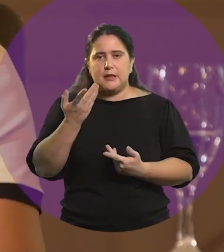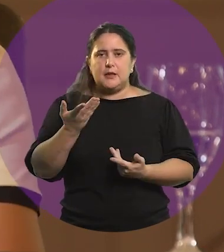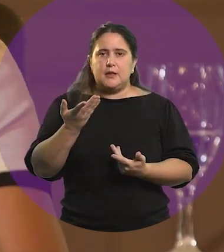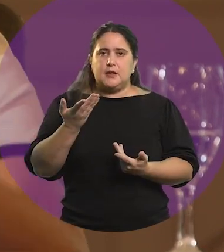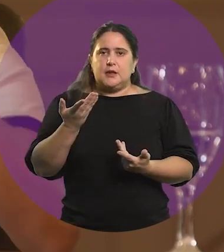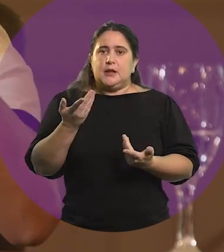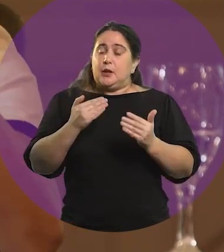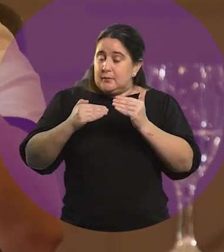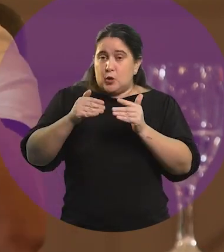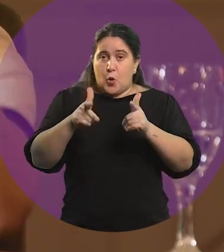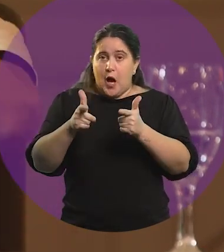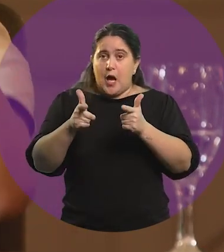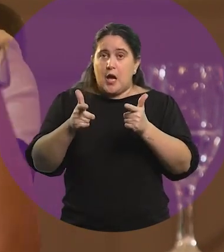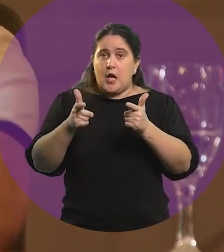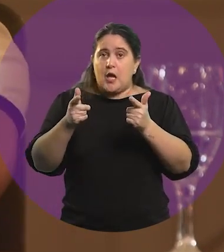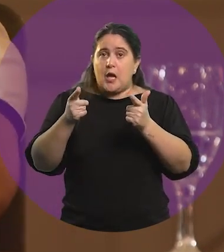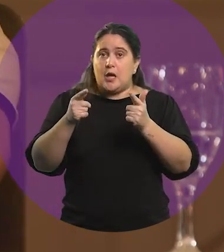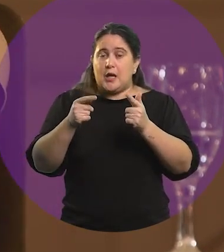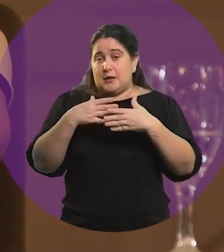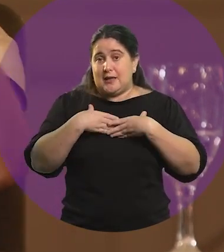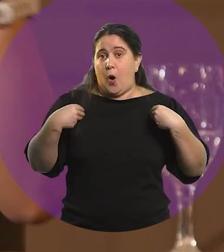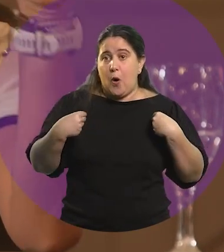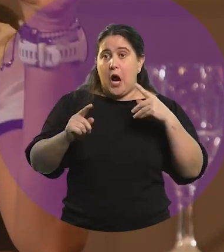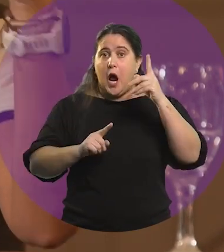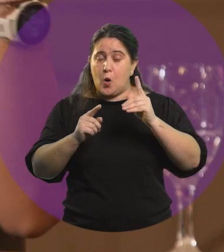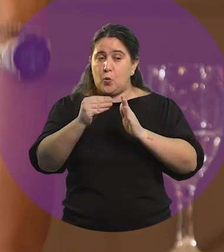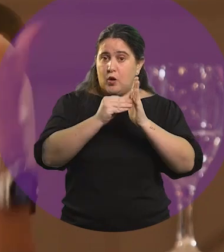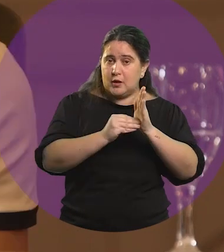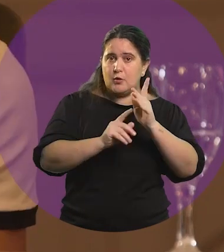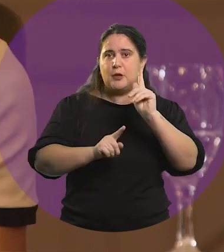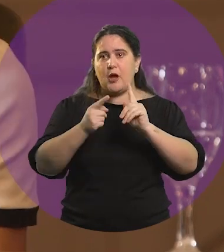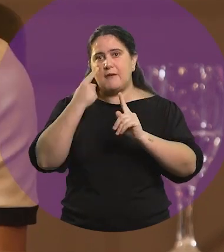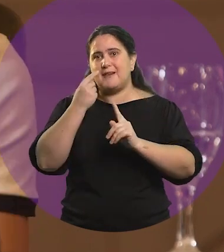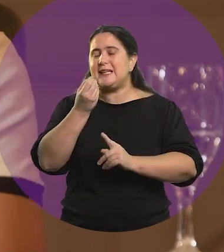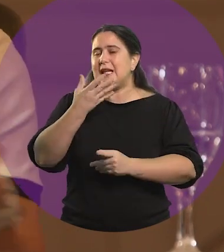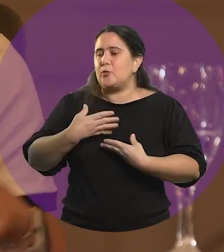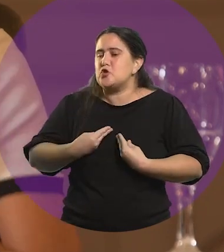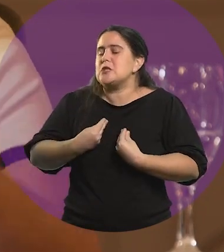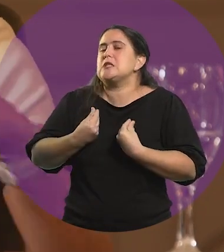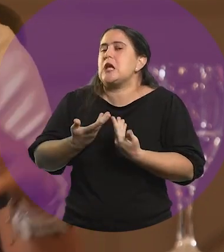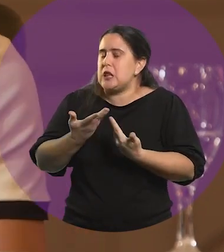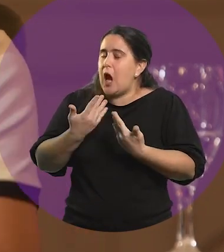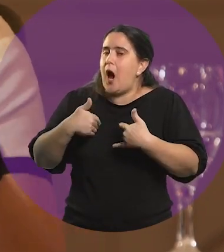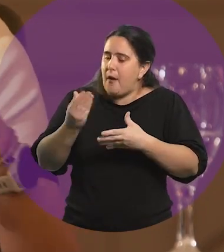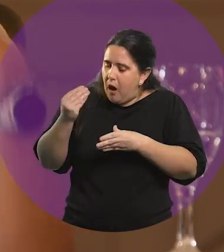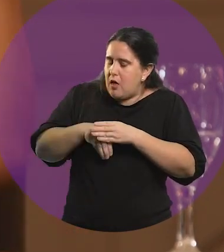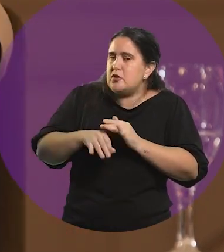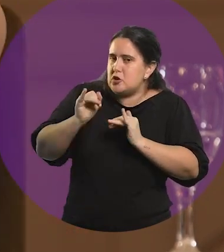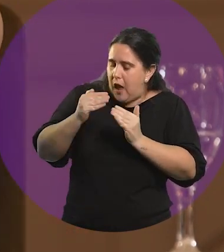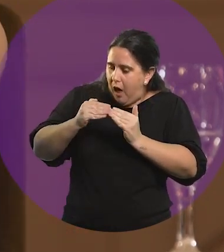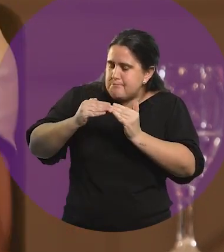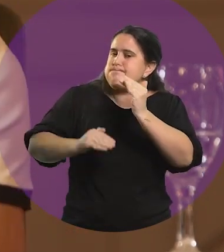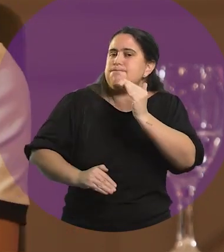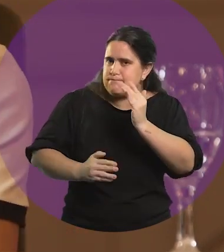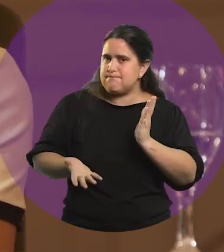ver, no hay brecha a nivel de primaria en algunos indicadores, pero hay que ver a nivel de percepciones si no se está gestando esa tormenta que se va a